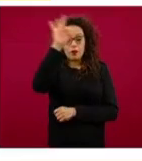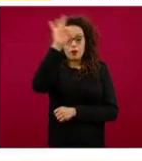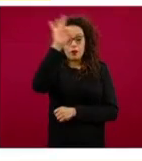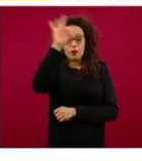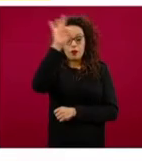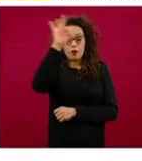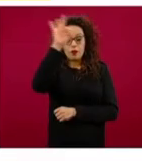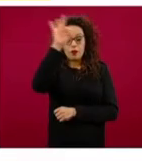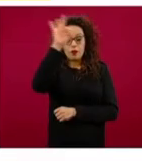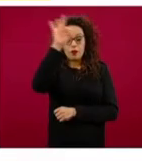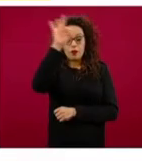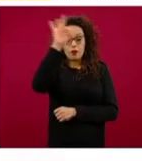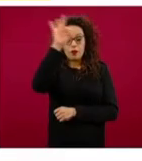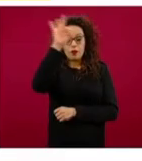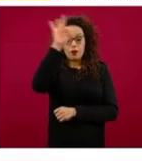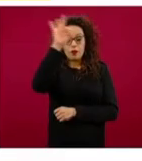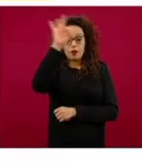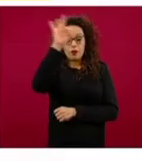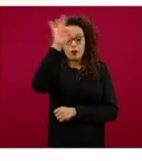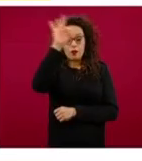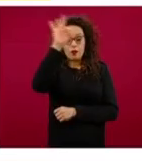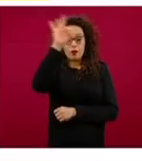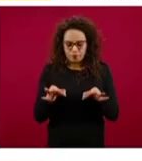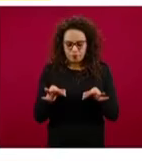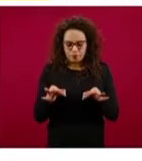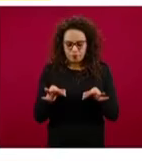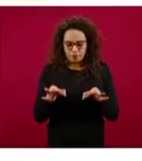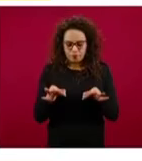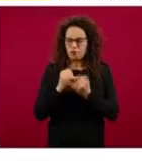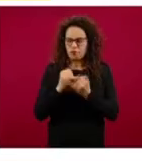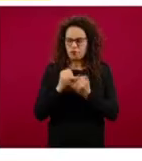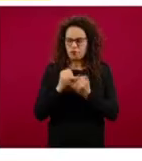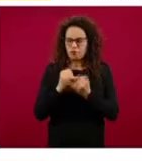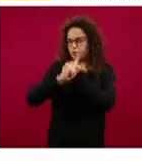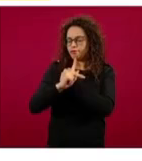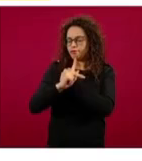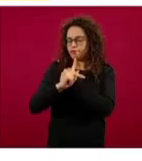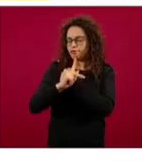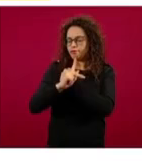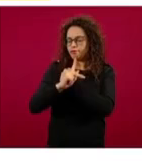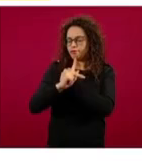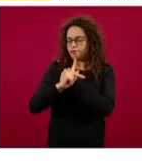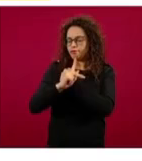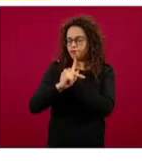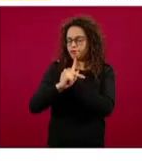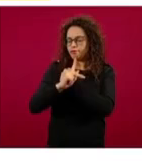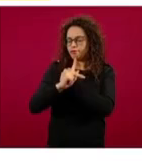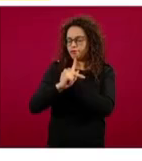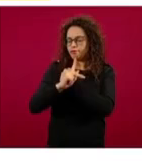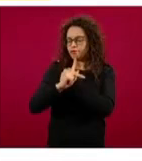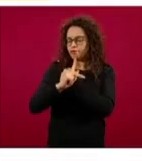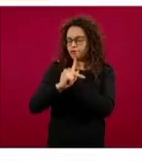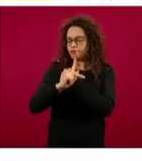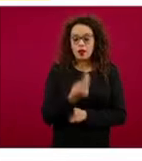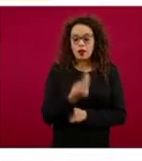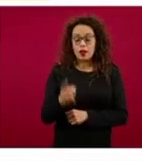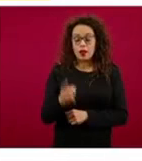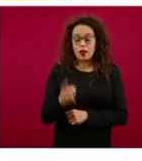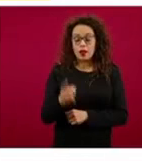válidamente con lo que ocurre en otros países si no se considera que este